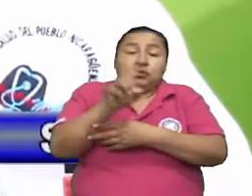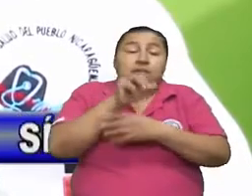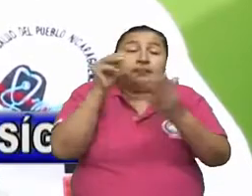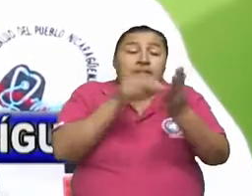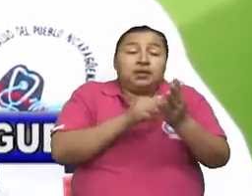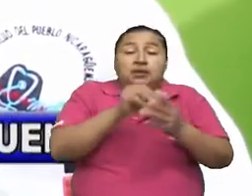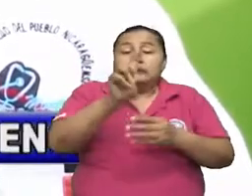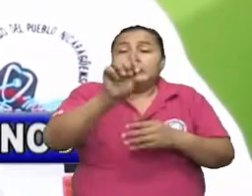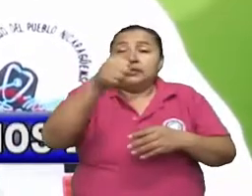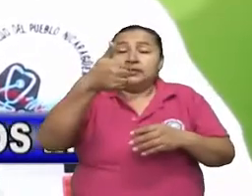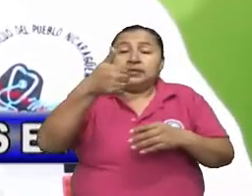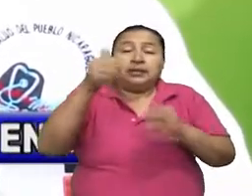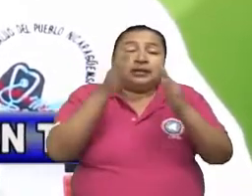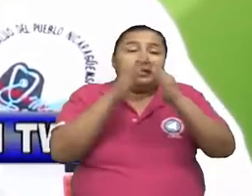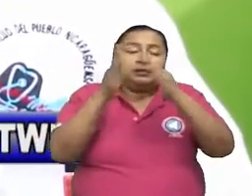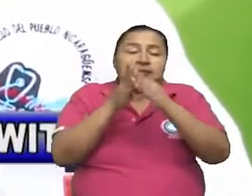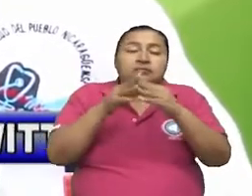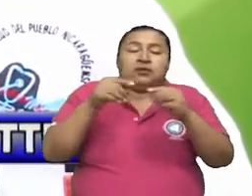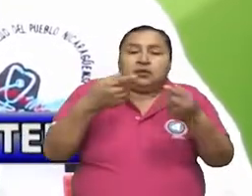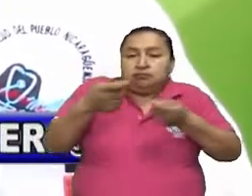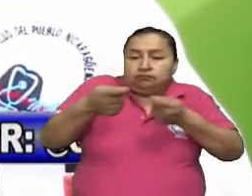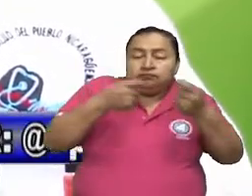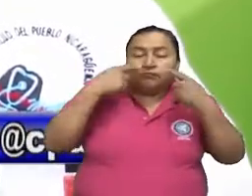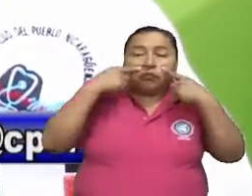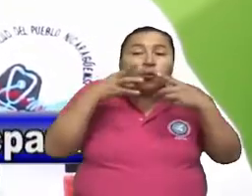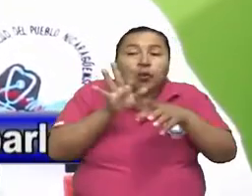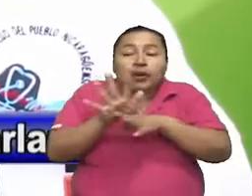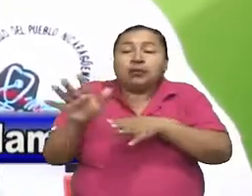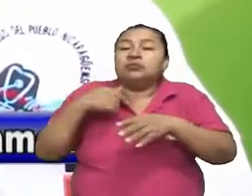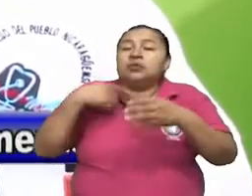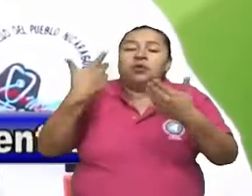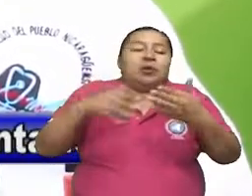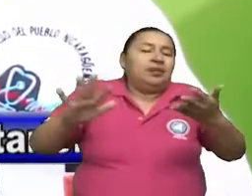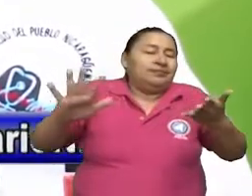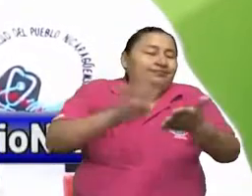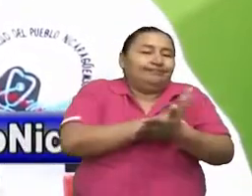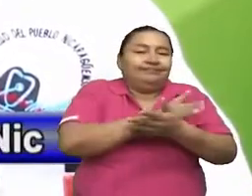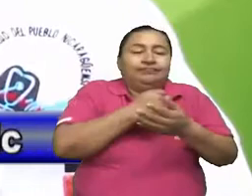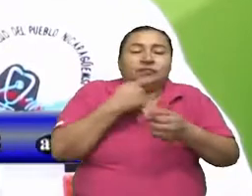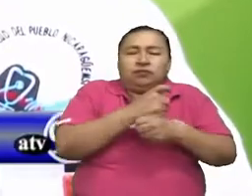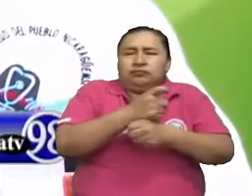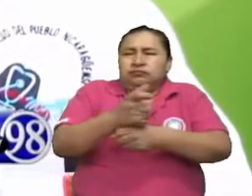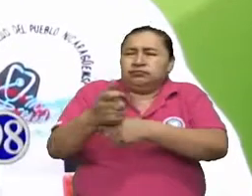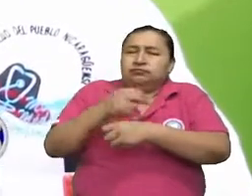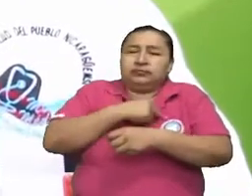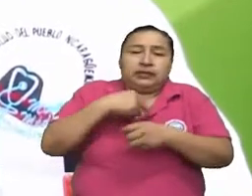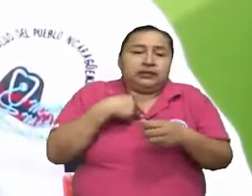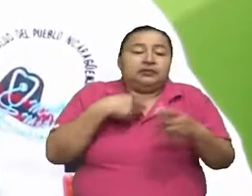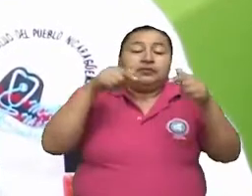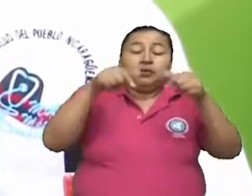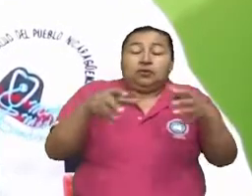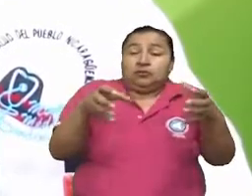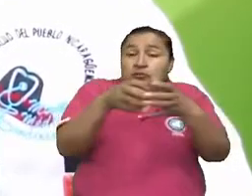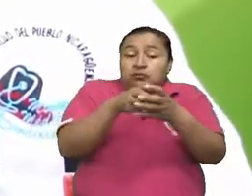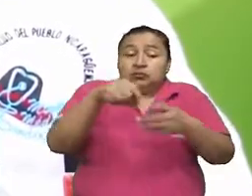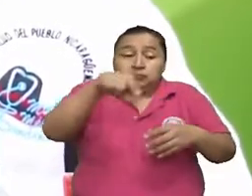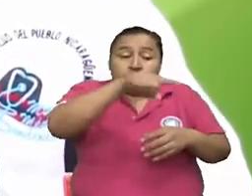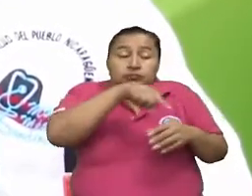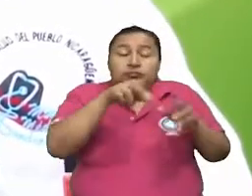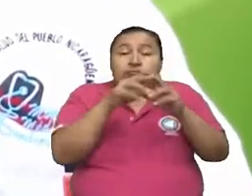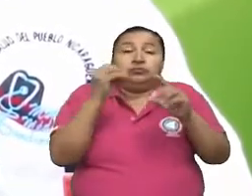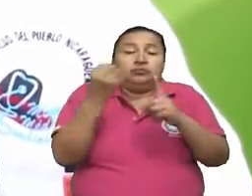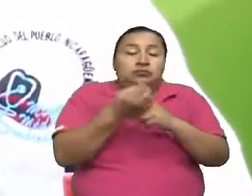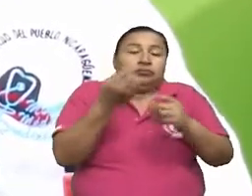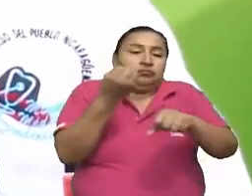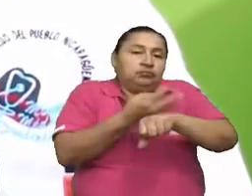311.016 viviendas en los controles de foco y los planes barridos de fumigación. Con la comunidad organizada,